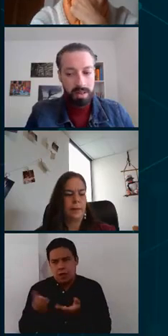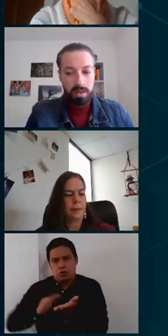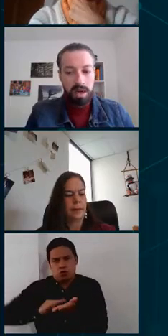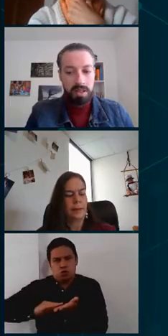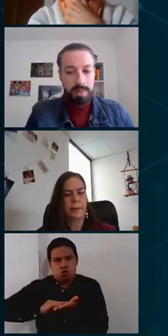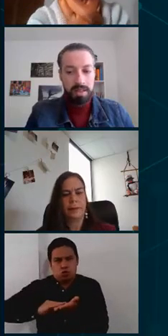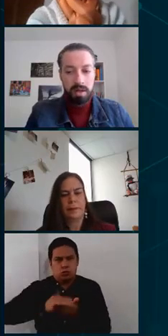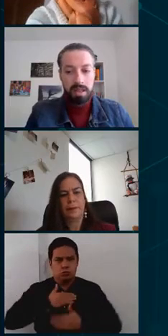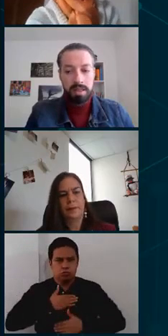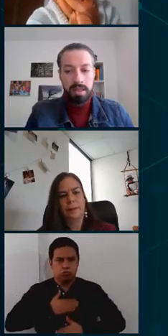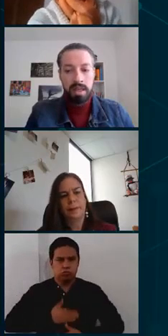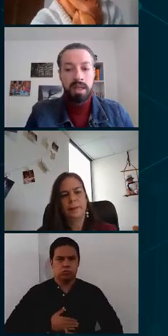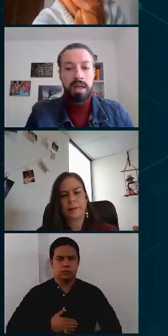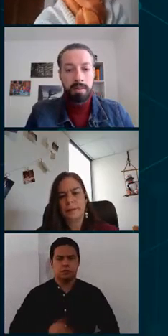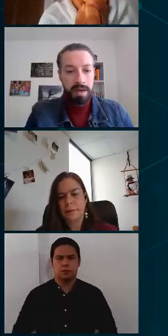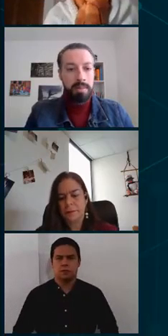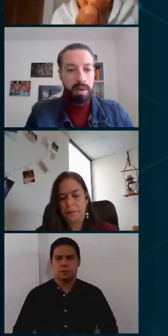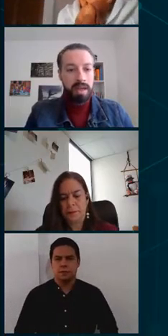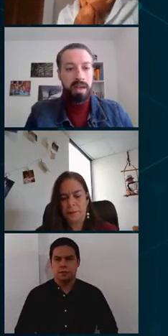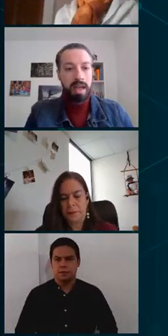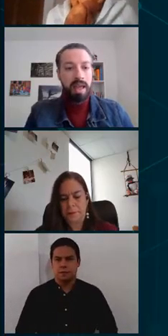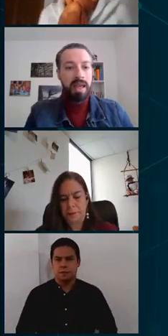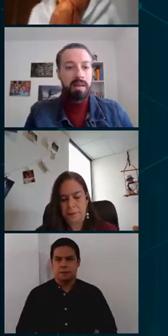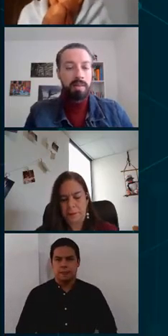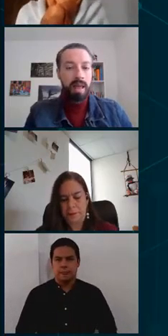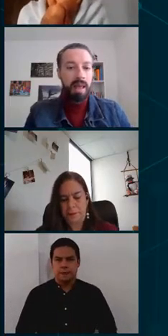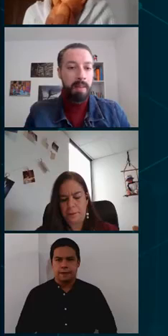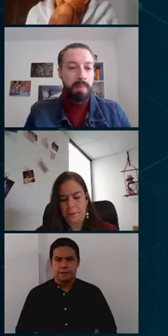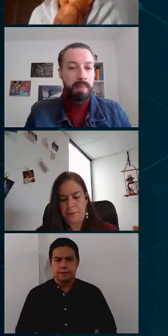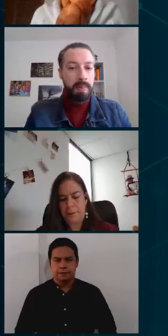de absolutamente todas las personas para poder